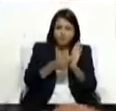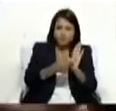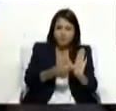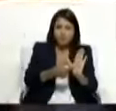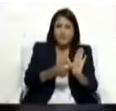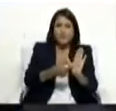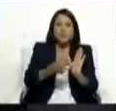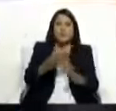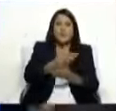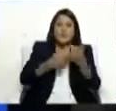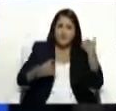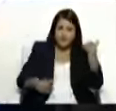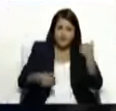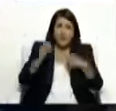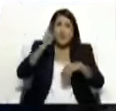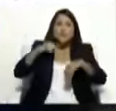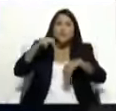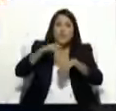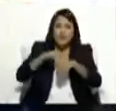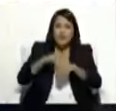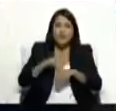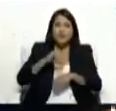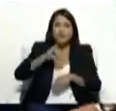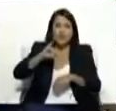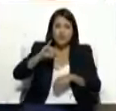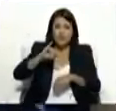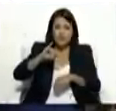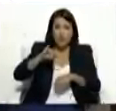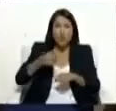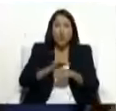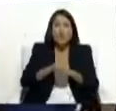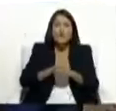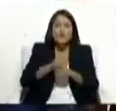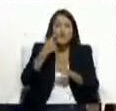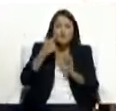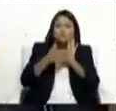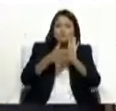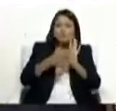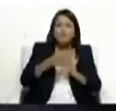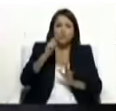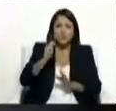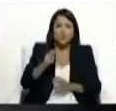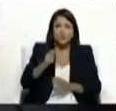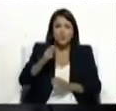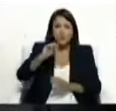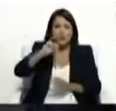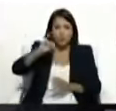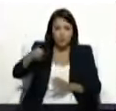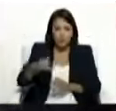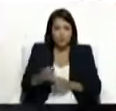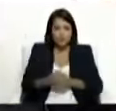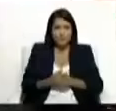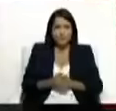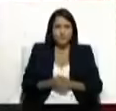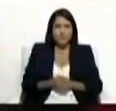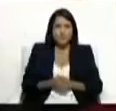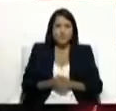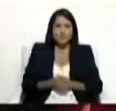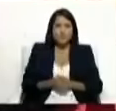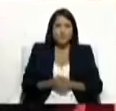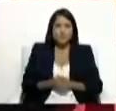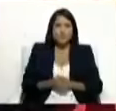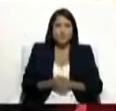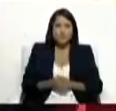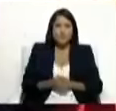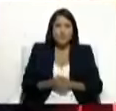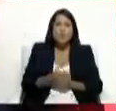Nacional, doctor Jorge Rodríguez, ante el Tribunal Supremo de Justicia, sobre la decisión pidiendo un